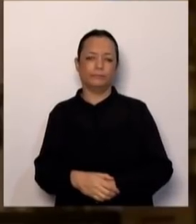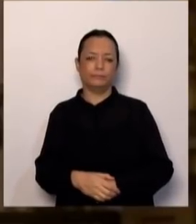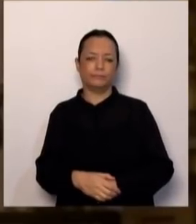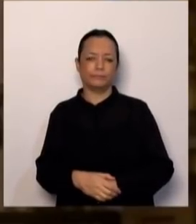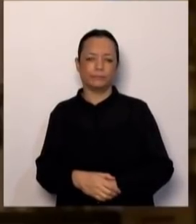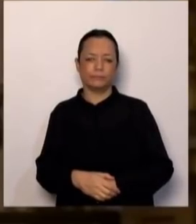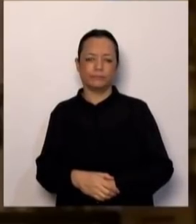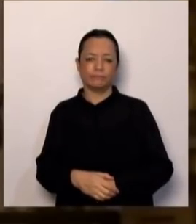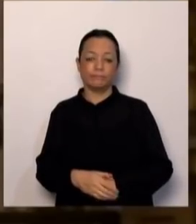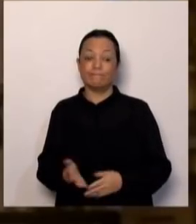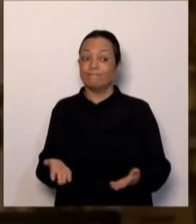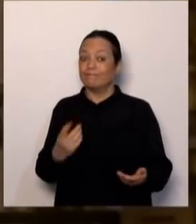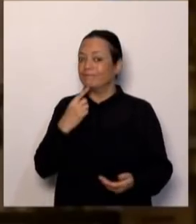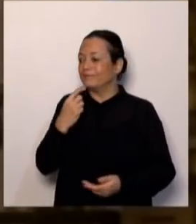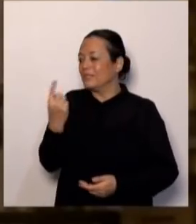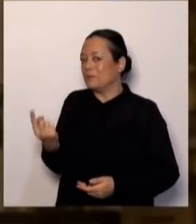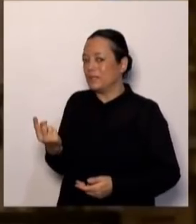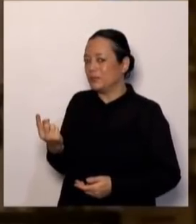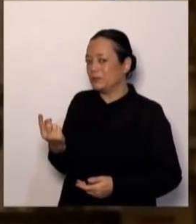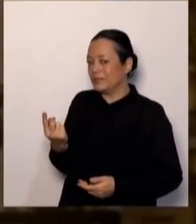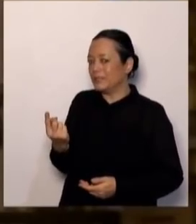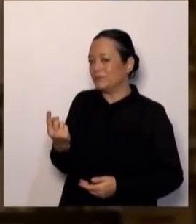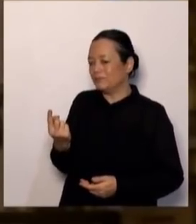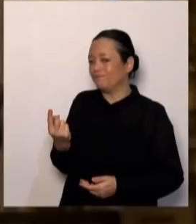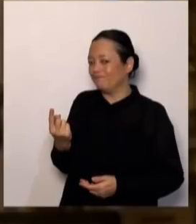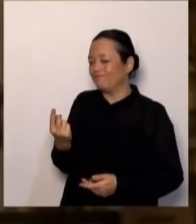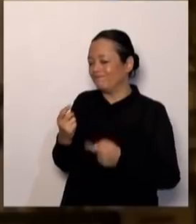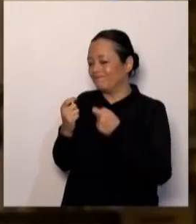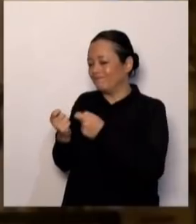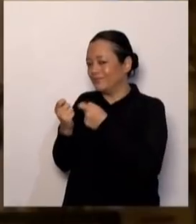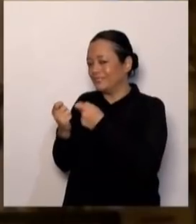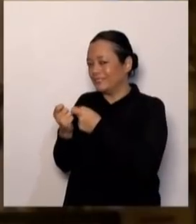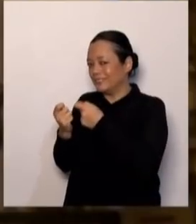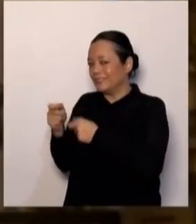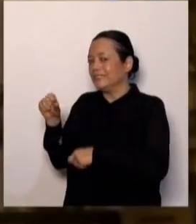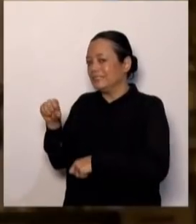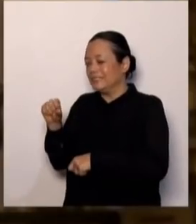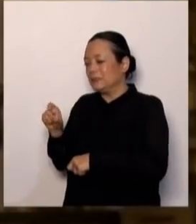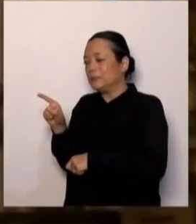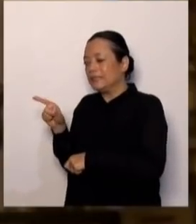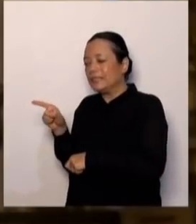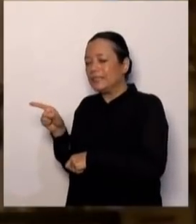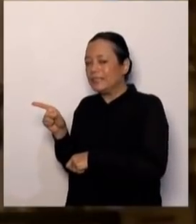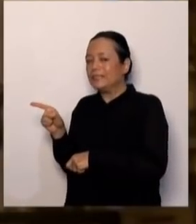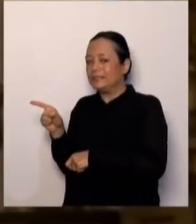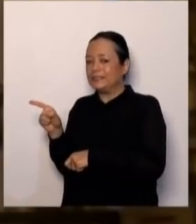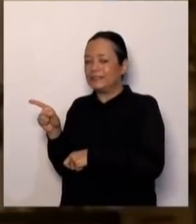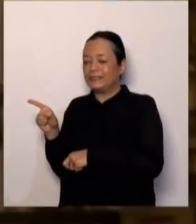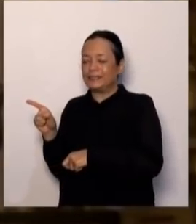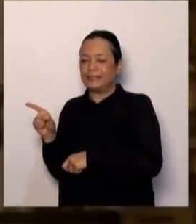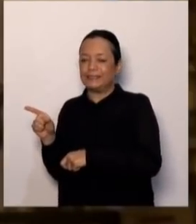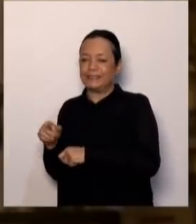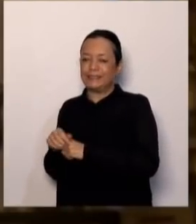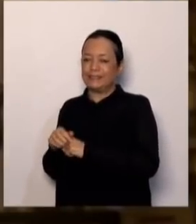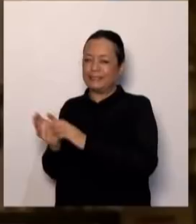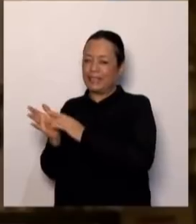Por lo tanto, la pregunta malintencionada, para ver si pisa el palito, Jesús